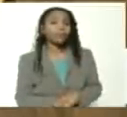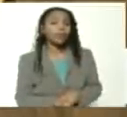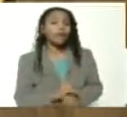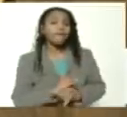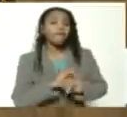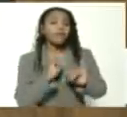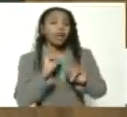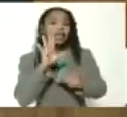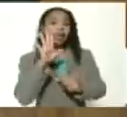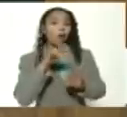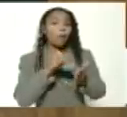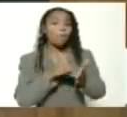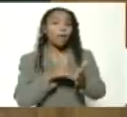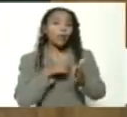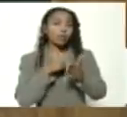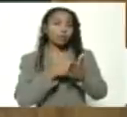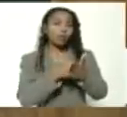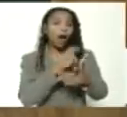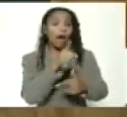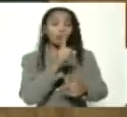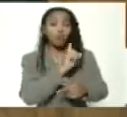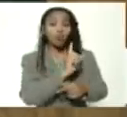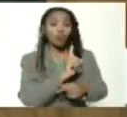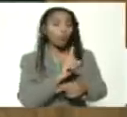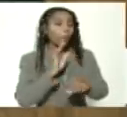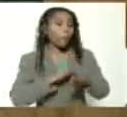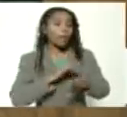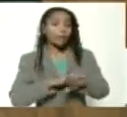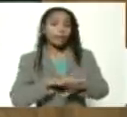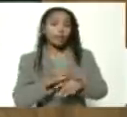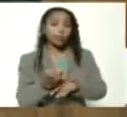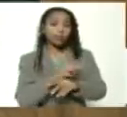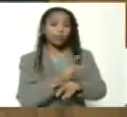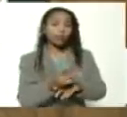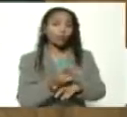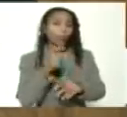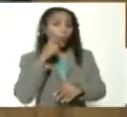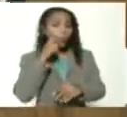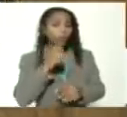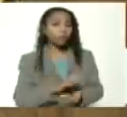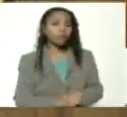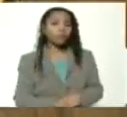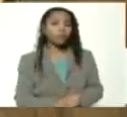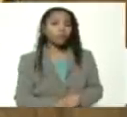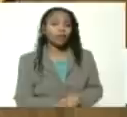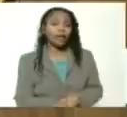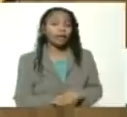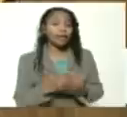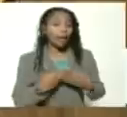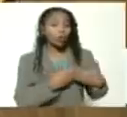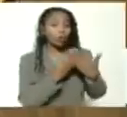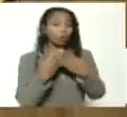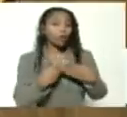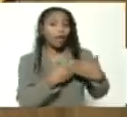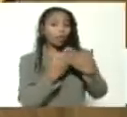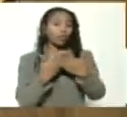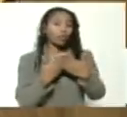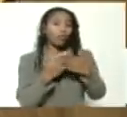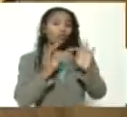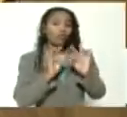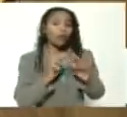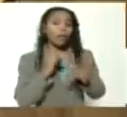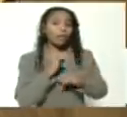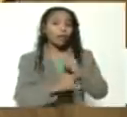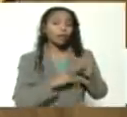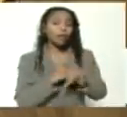más de 5.000 combatientes, ahí no hubo crímenes de lesa humanidad. Están estudiando en instancias judiciales internacionales desde